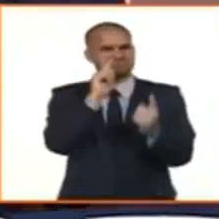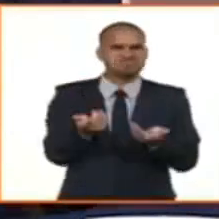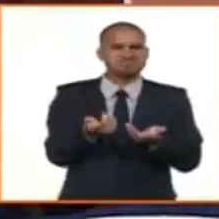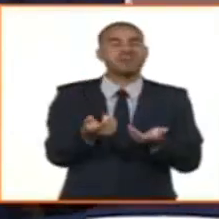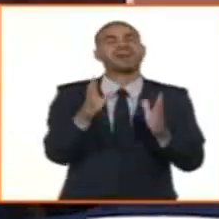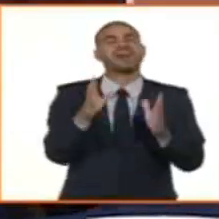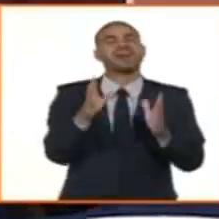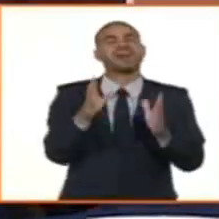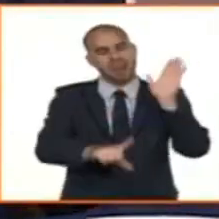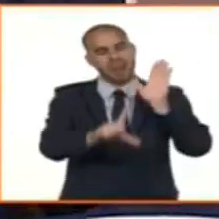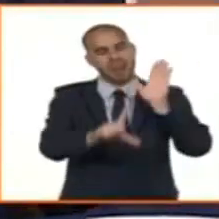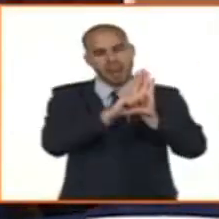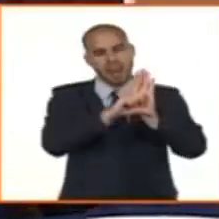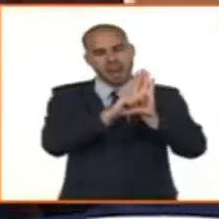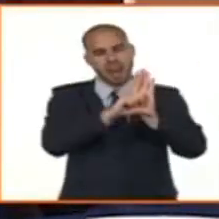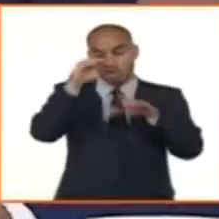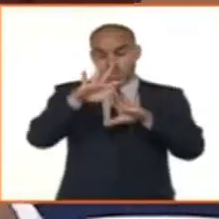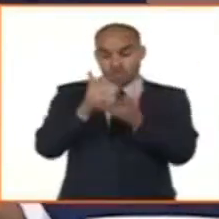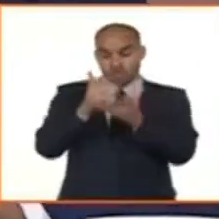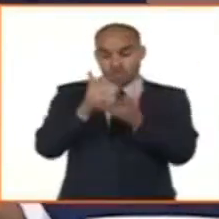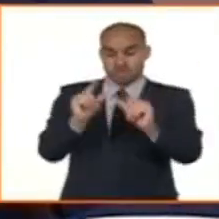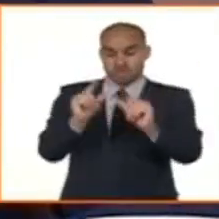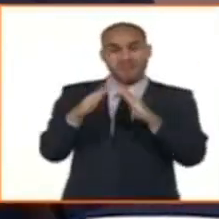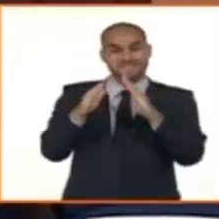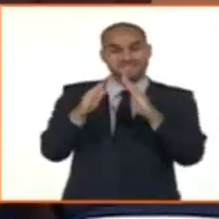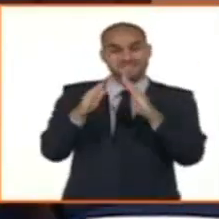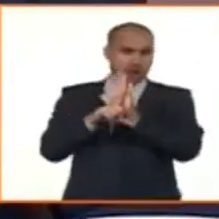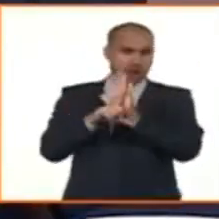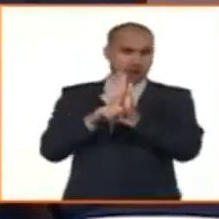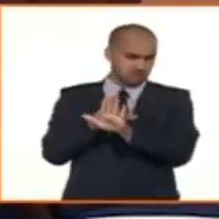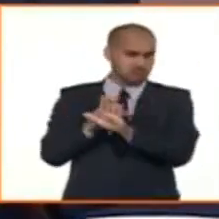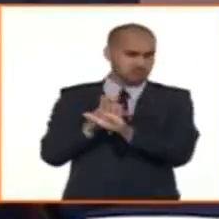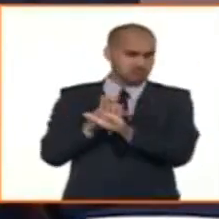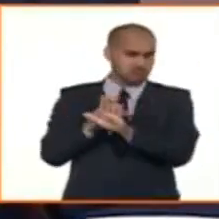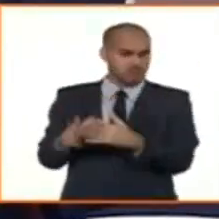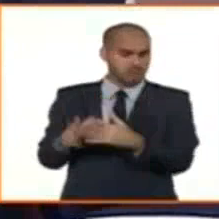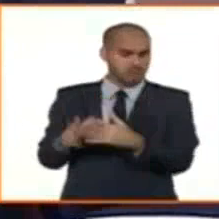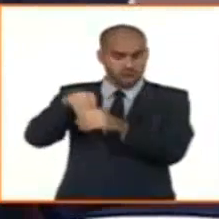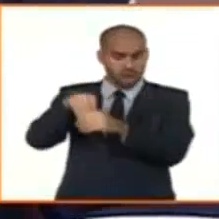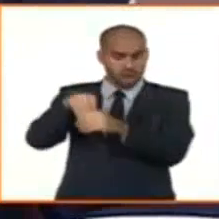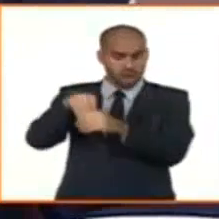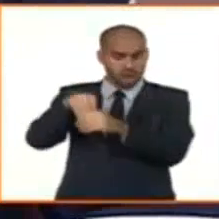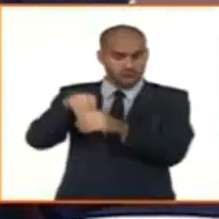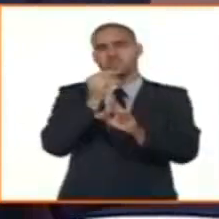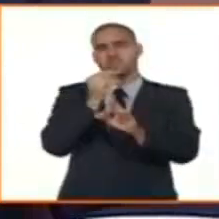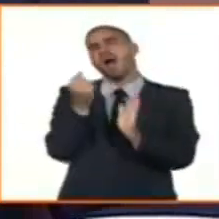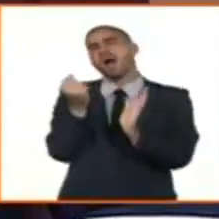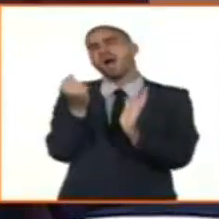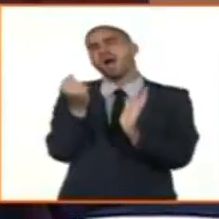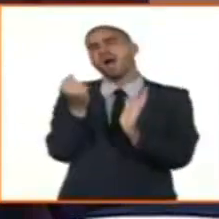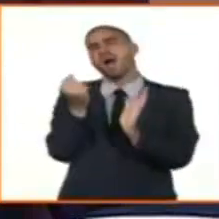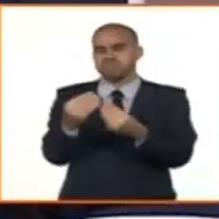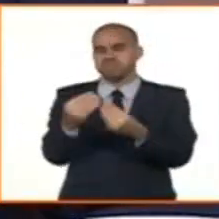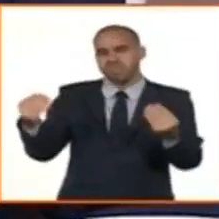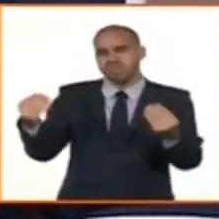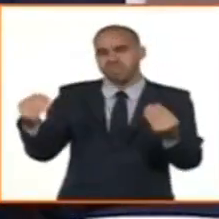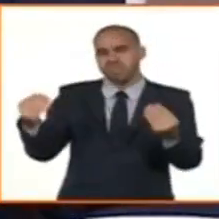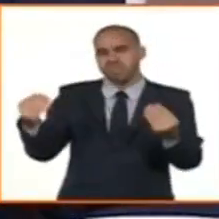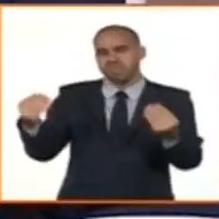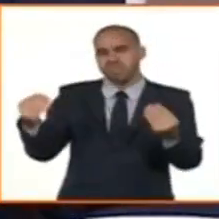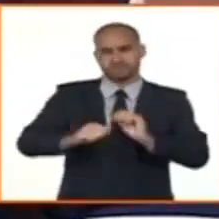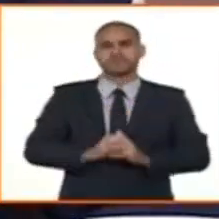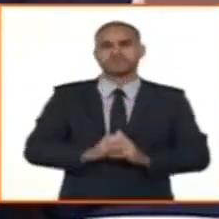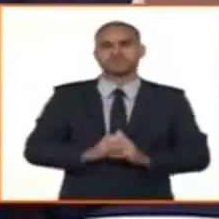regularizar la situación de estos migrantes que estaban allí. Y esa ley le dio la potestad al fiscal general de Estados Unidos de ajustar el estatus migratorio de